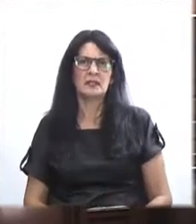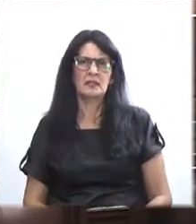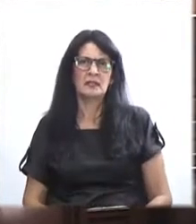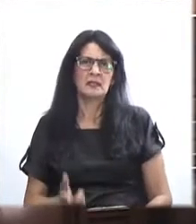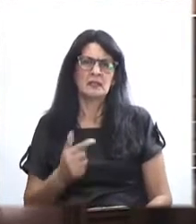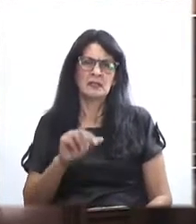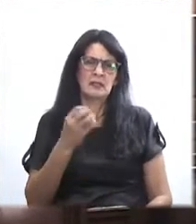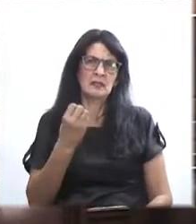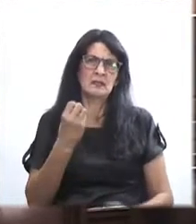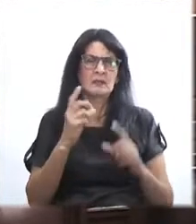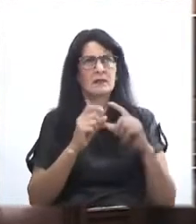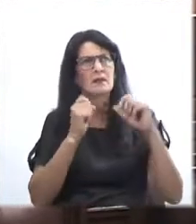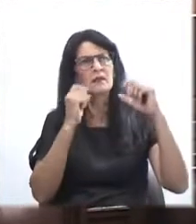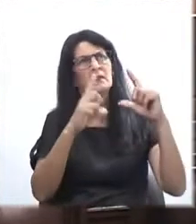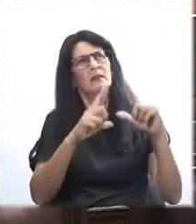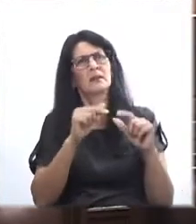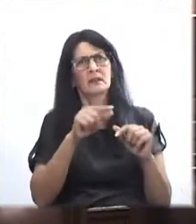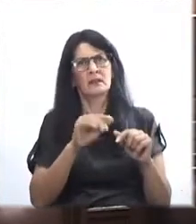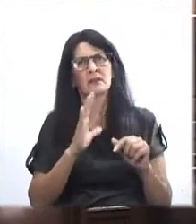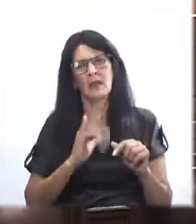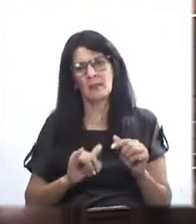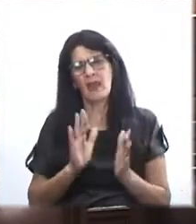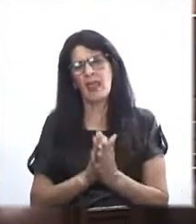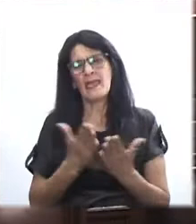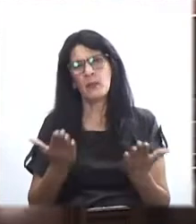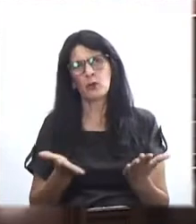Ahora, la personería jurídica también implica libros,